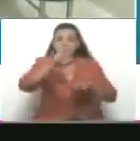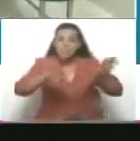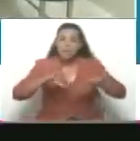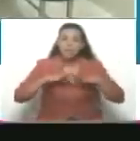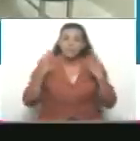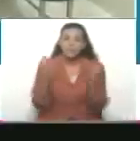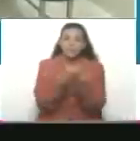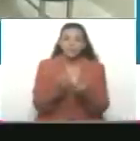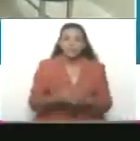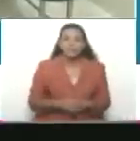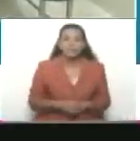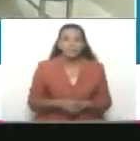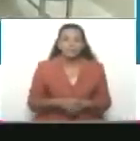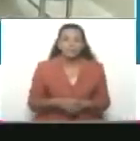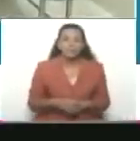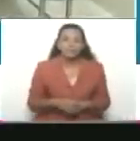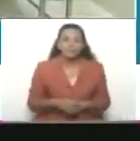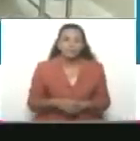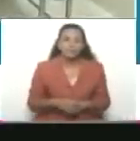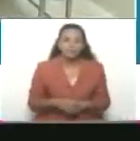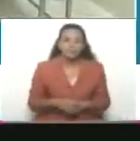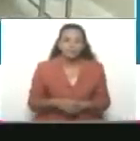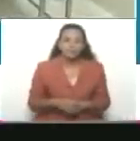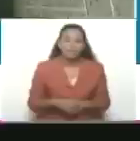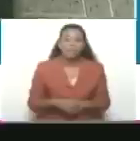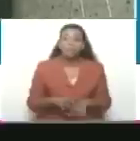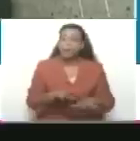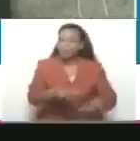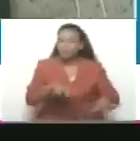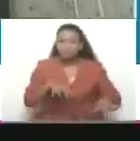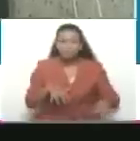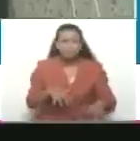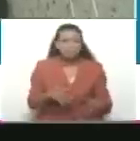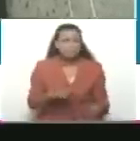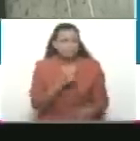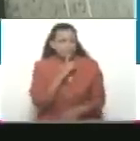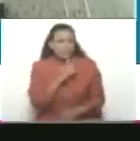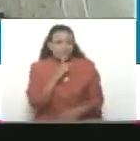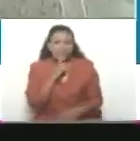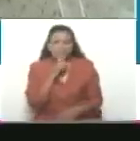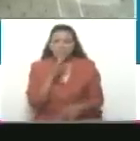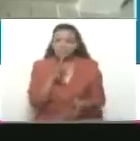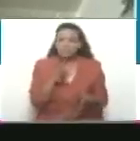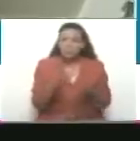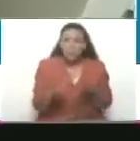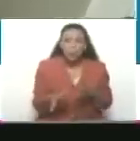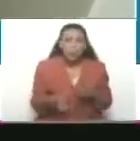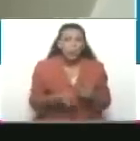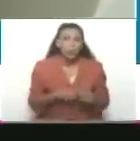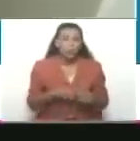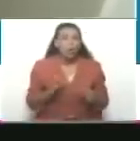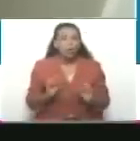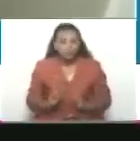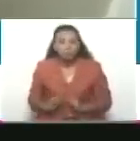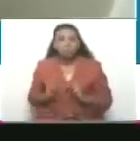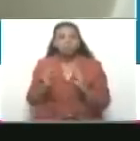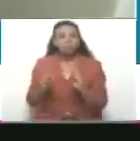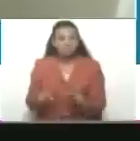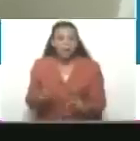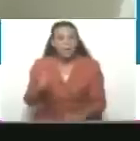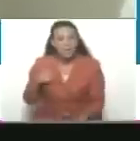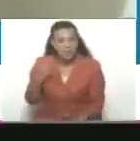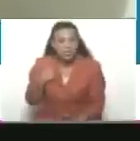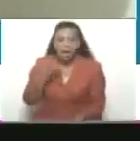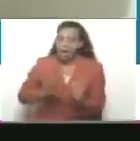estamos en la revolución entrenados para convertir una adversidad en oportunidad